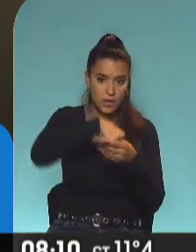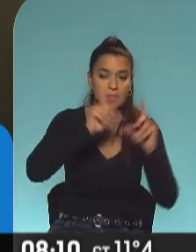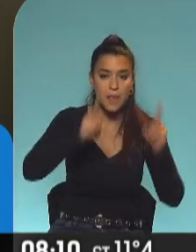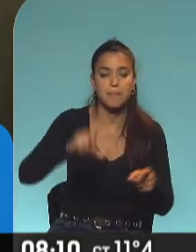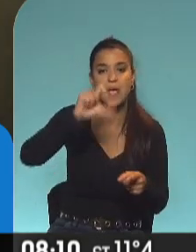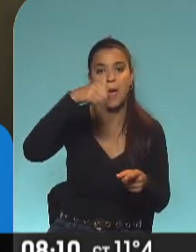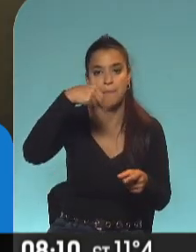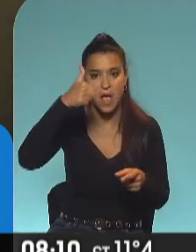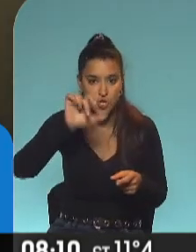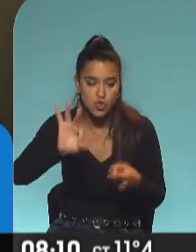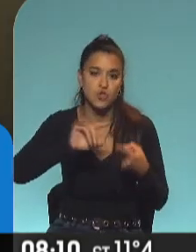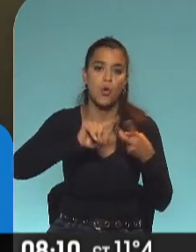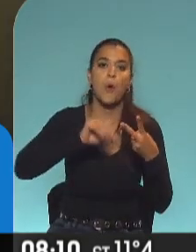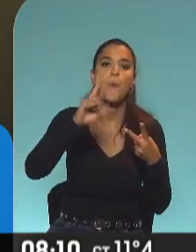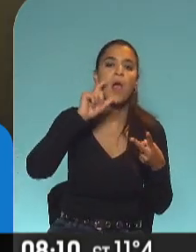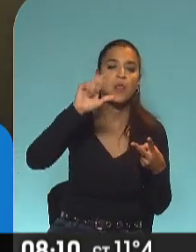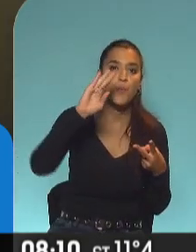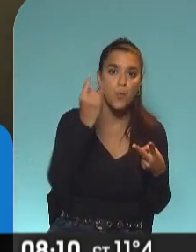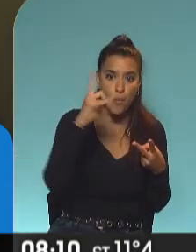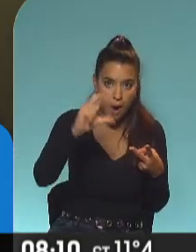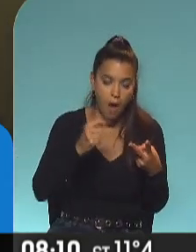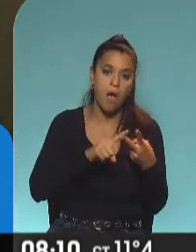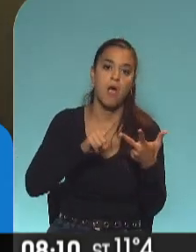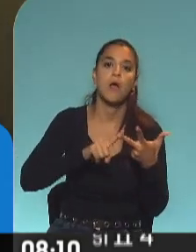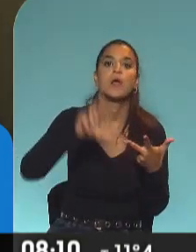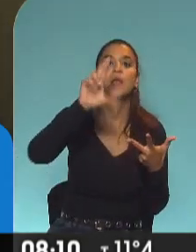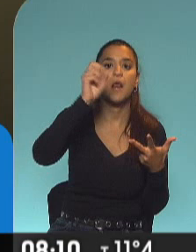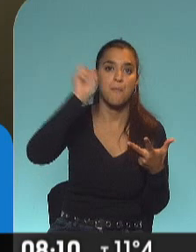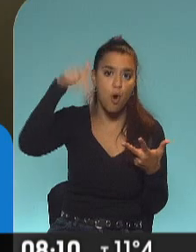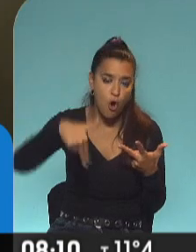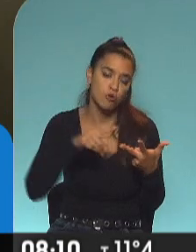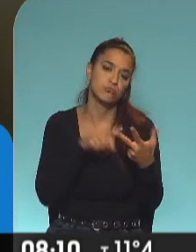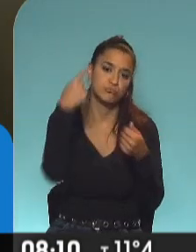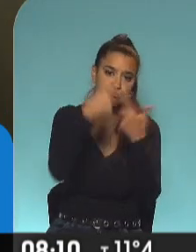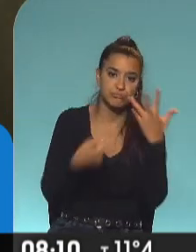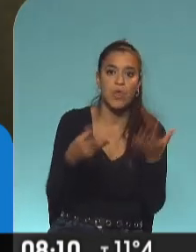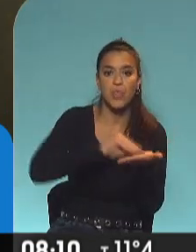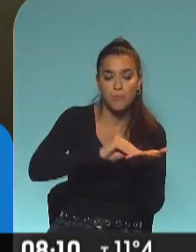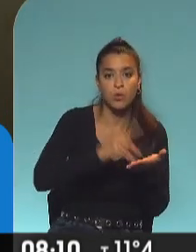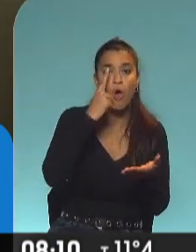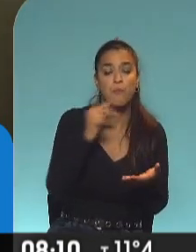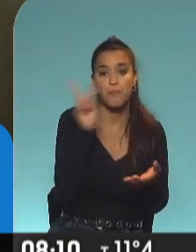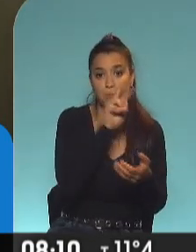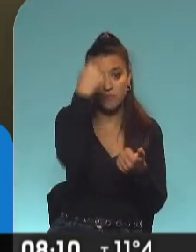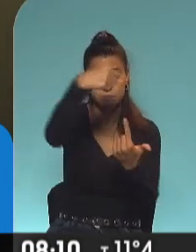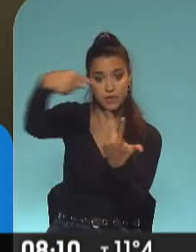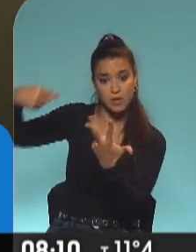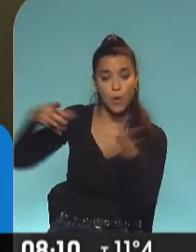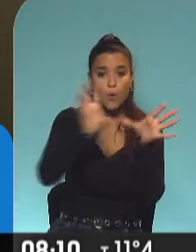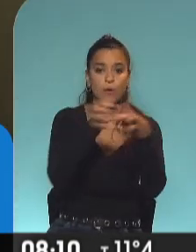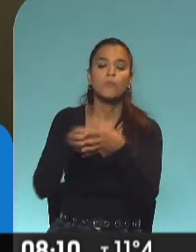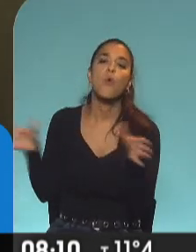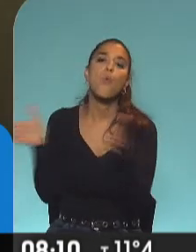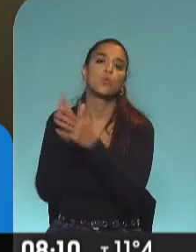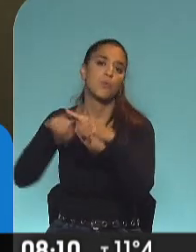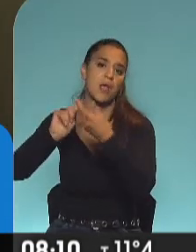Graciela Camaño, Balibuca, José Luis Ramón, todos los diputados y diputadas de distintos bloques, excepto Juntos por